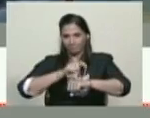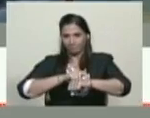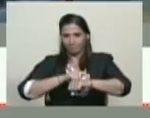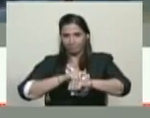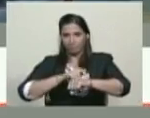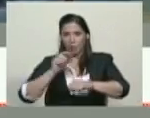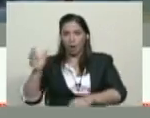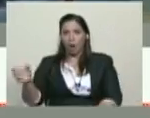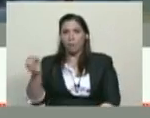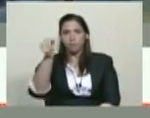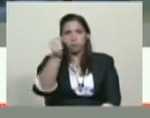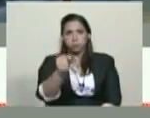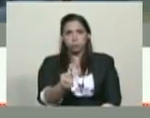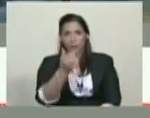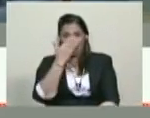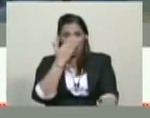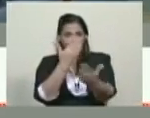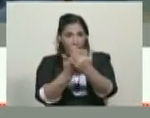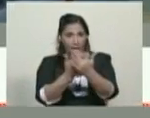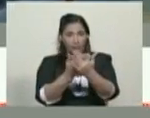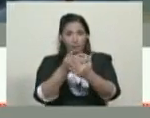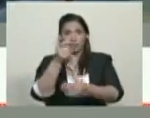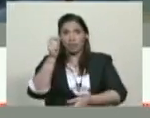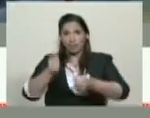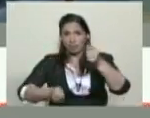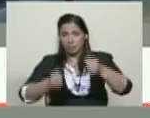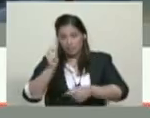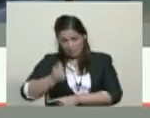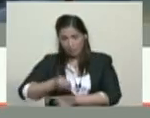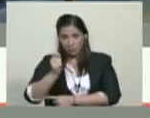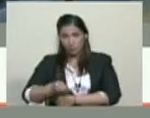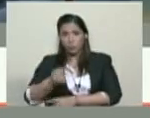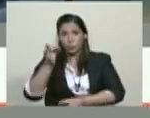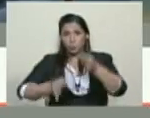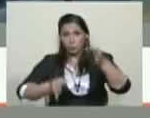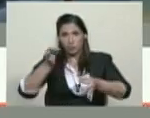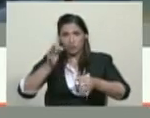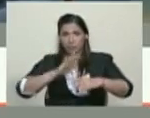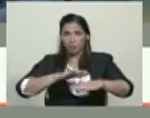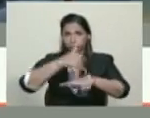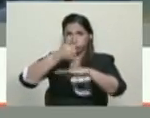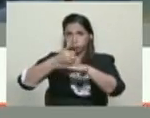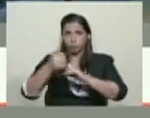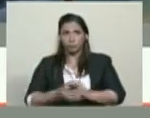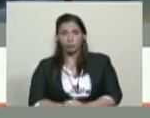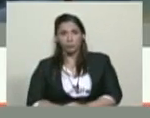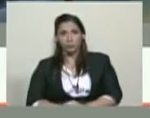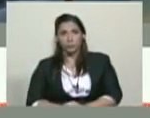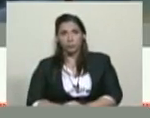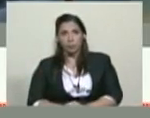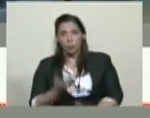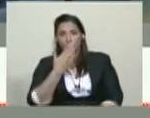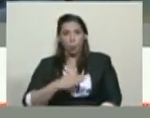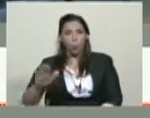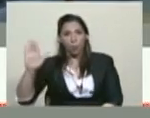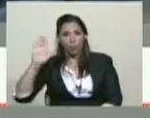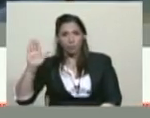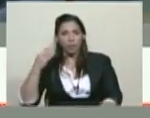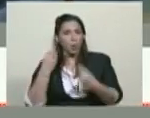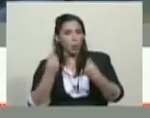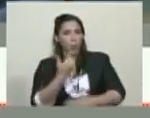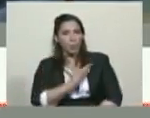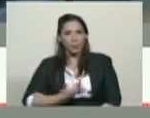presente ante el tribunal supremo de justicia a los fines de ser juramentado como presidente